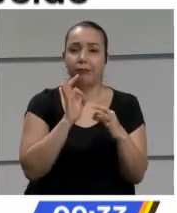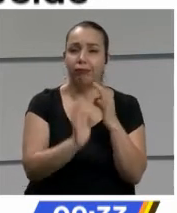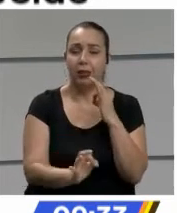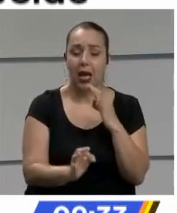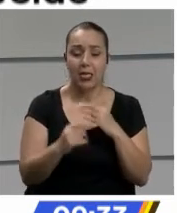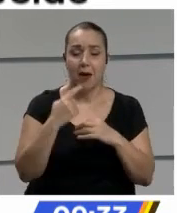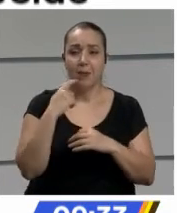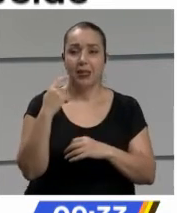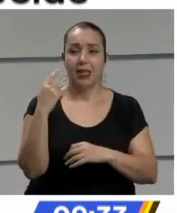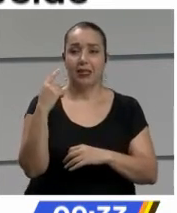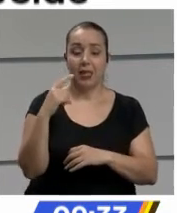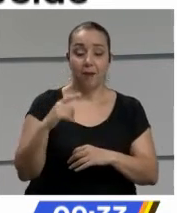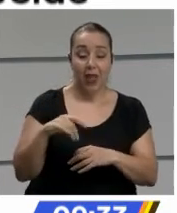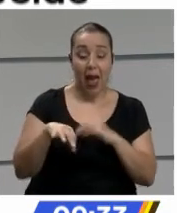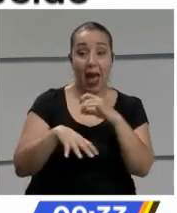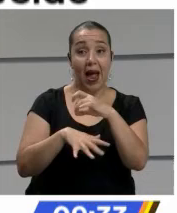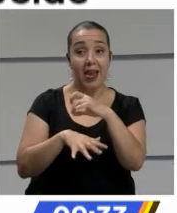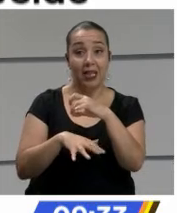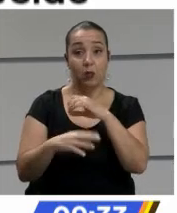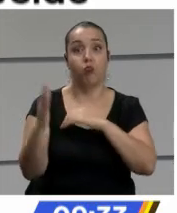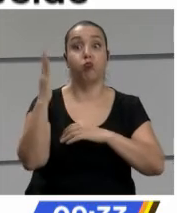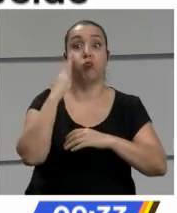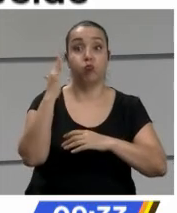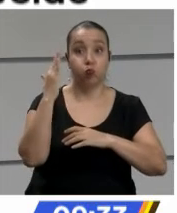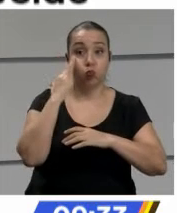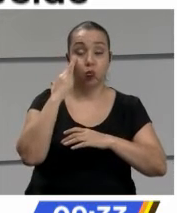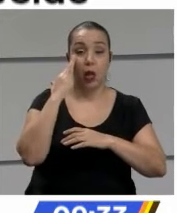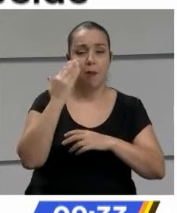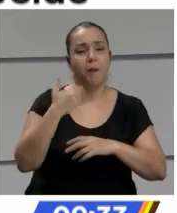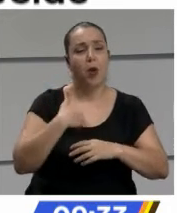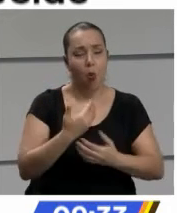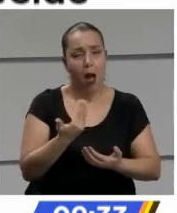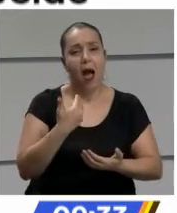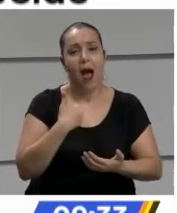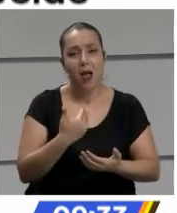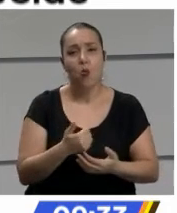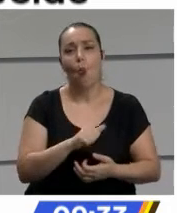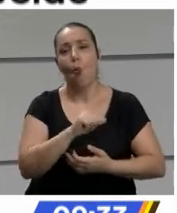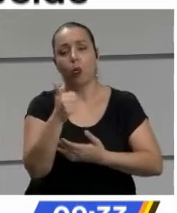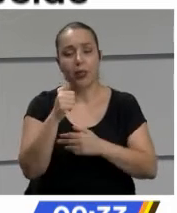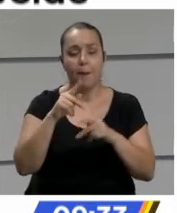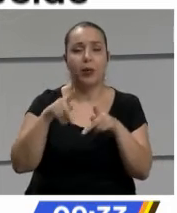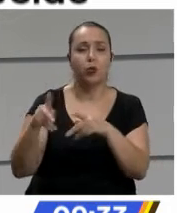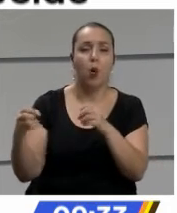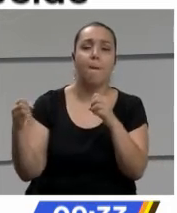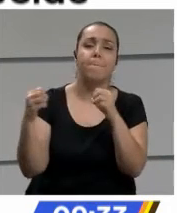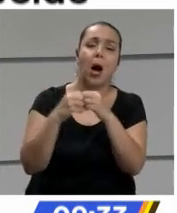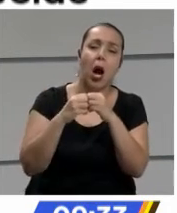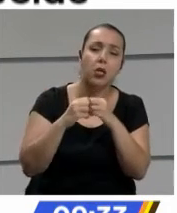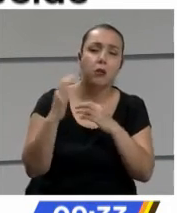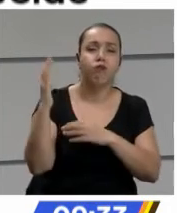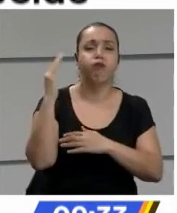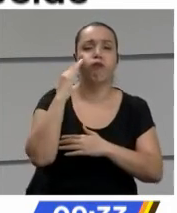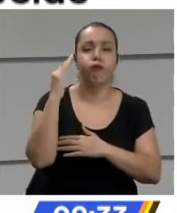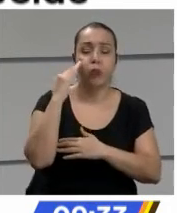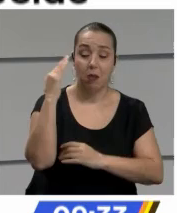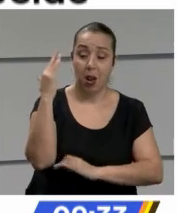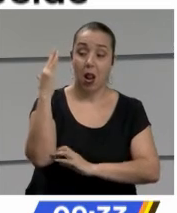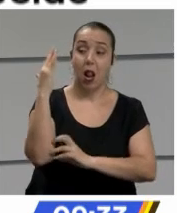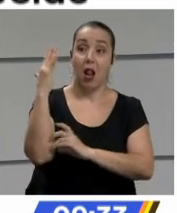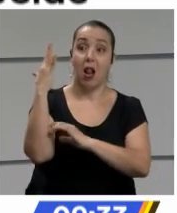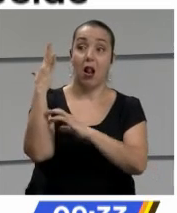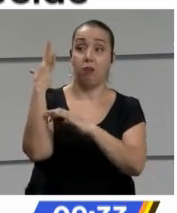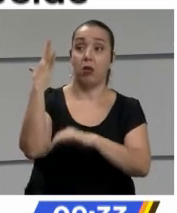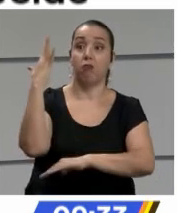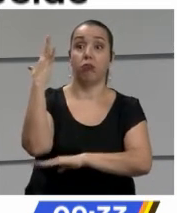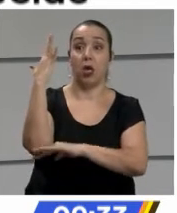busca ser la más sabia del mundo, pero siempre va a existir alguien más sabio que nosotros. Así que al estar en la copa del árbol,